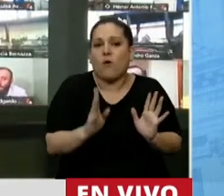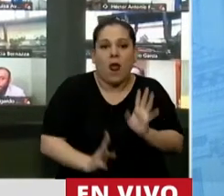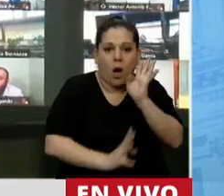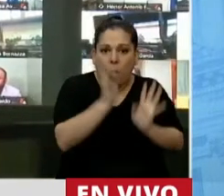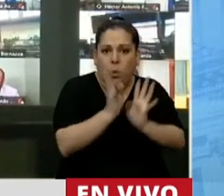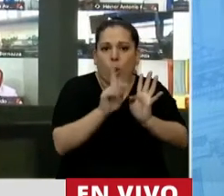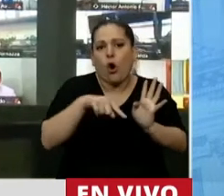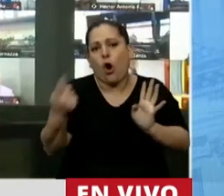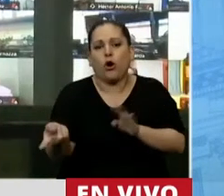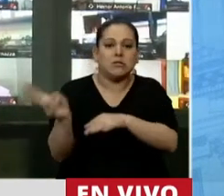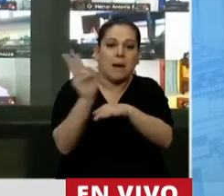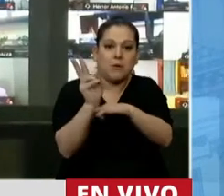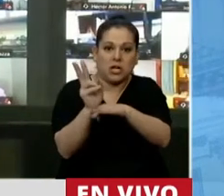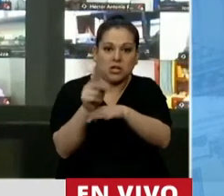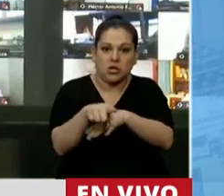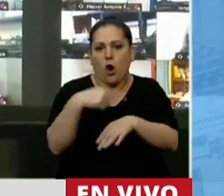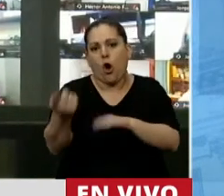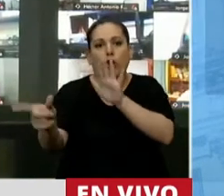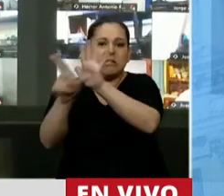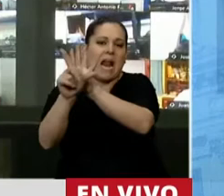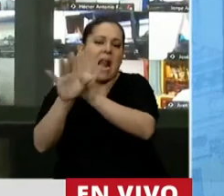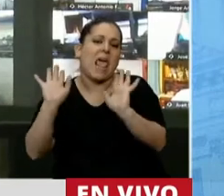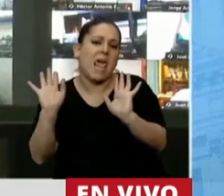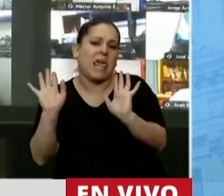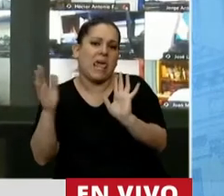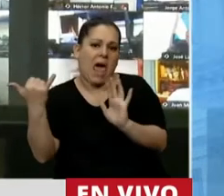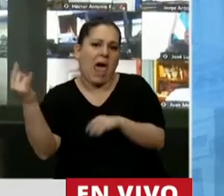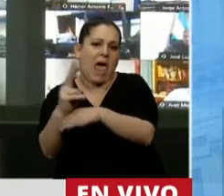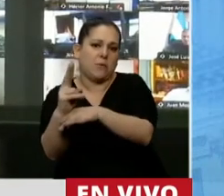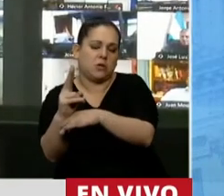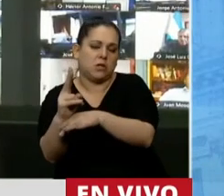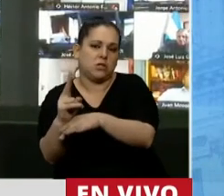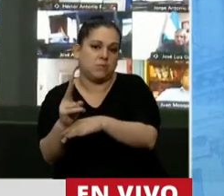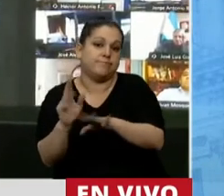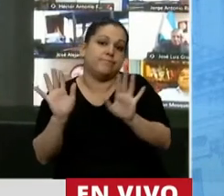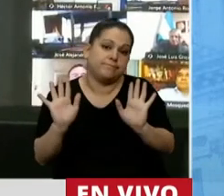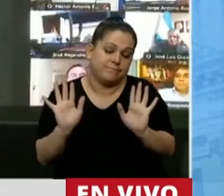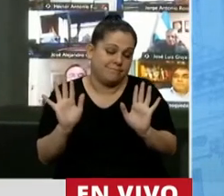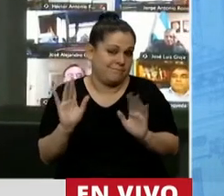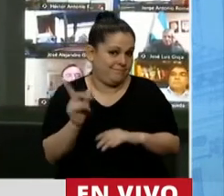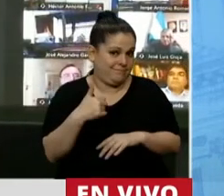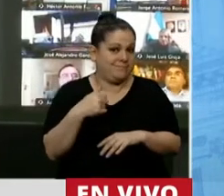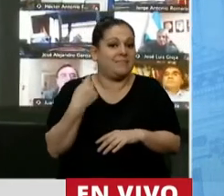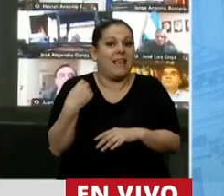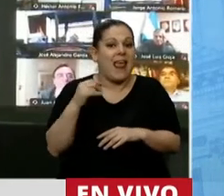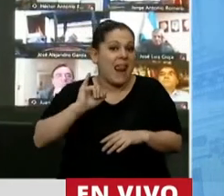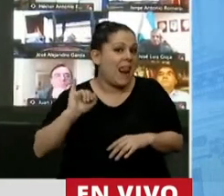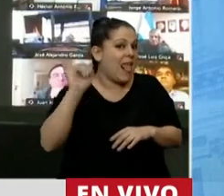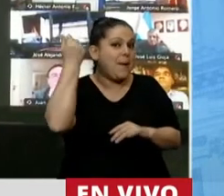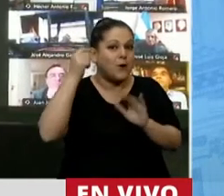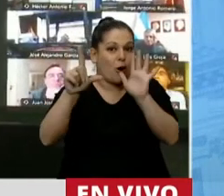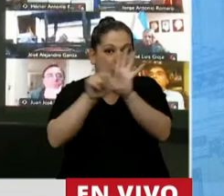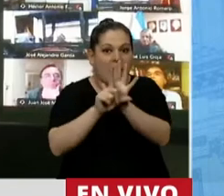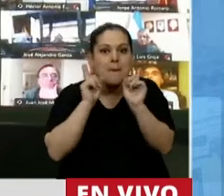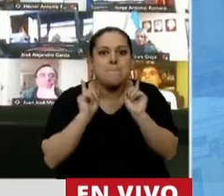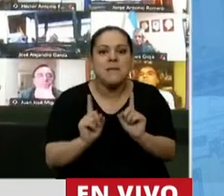otra protección mayor en alguna otra ley o convenio internacional. Miren, se da la paradoja que la mejor ley que tienen es la que